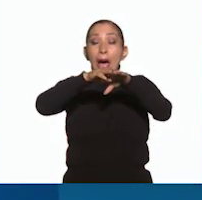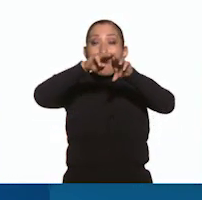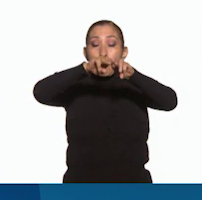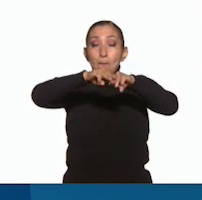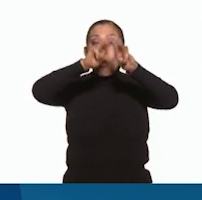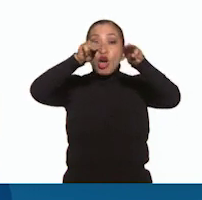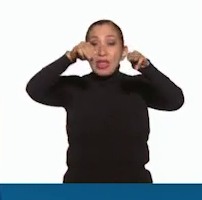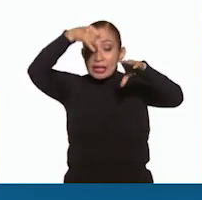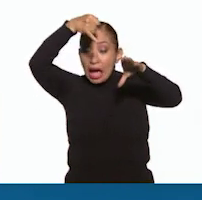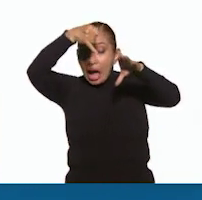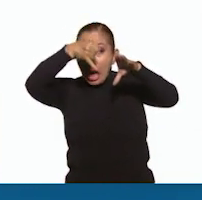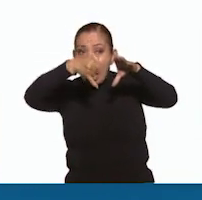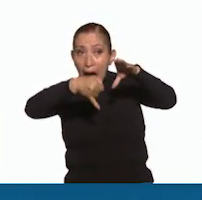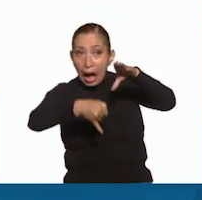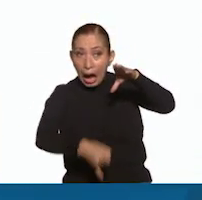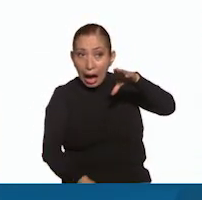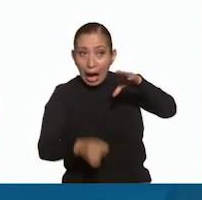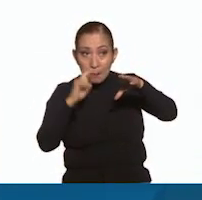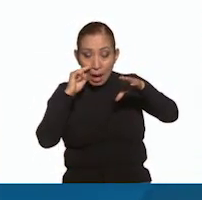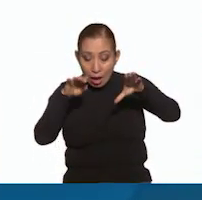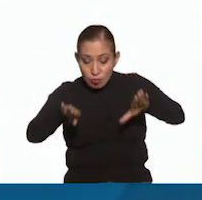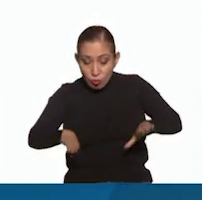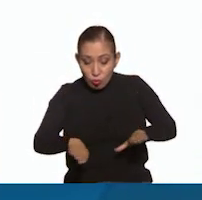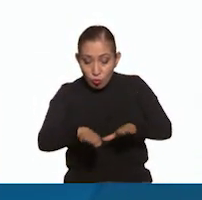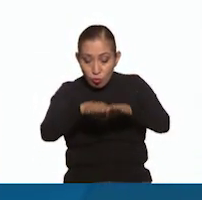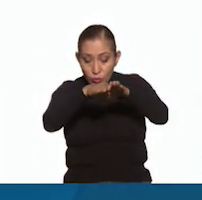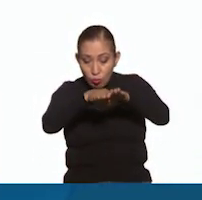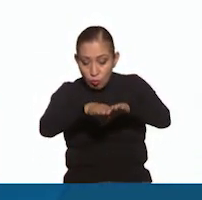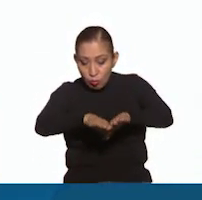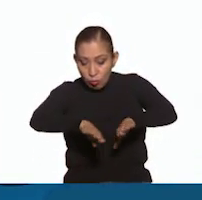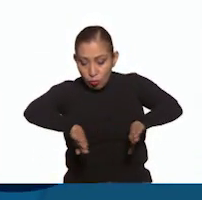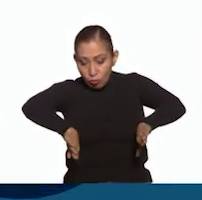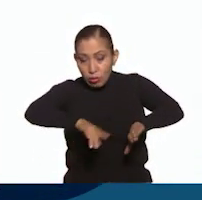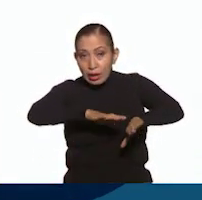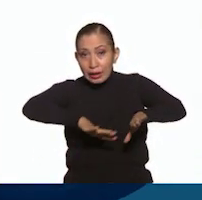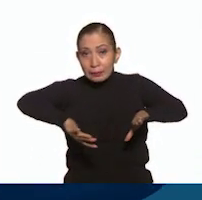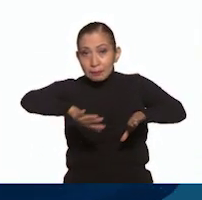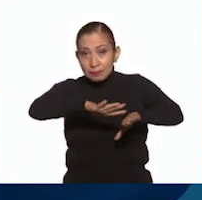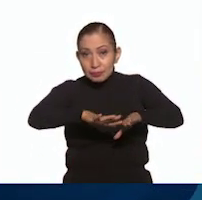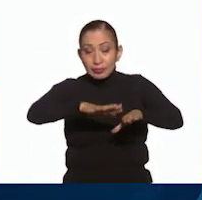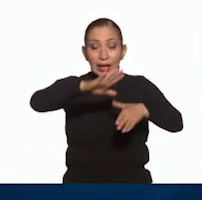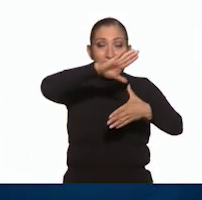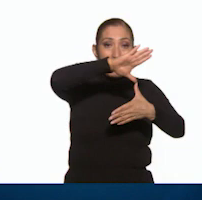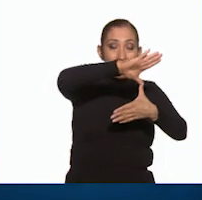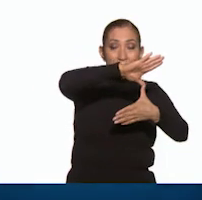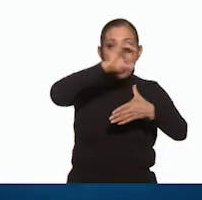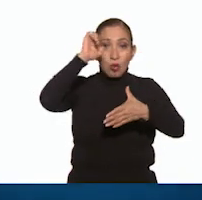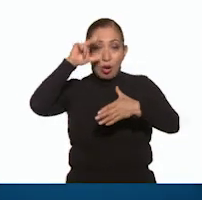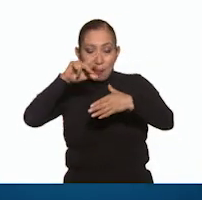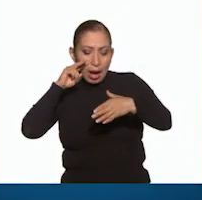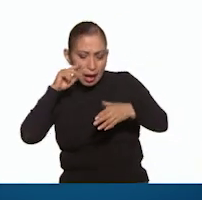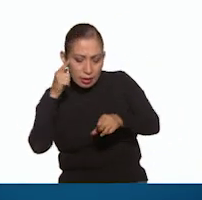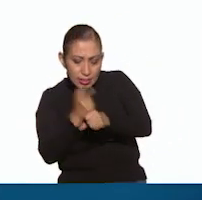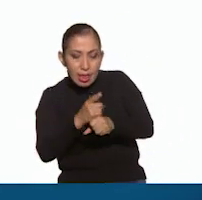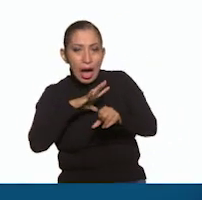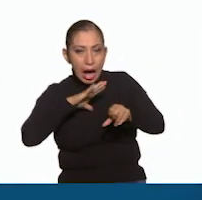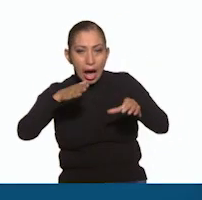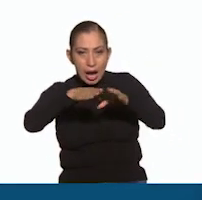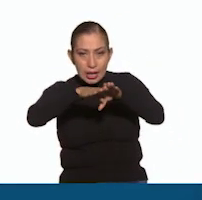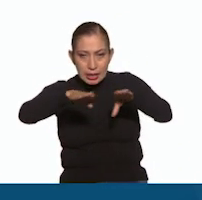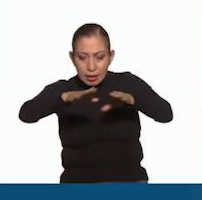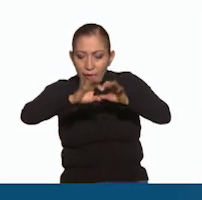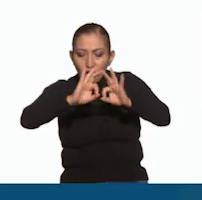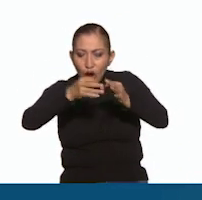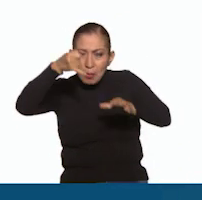se presenta en la cordillera mesoatlántica. Al fondo del océano Atlántico, entre América y Europa, podemos ver este tipo de